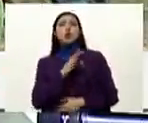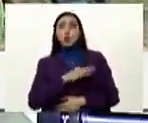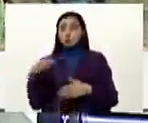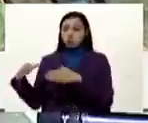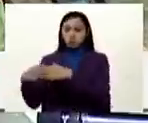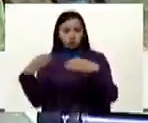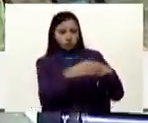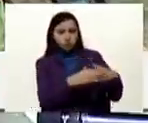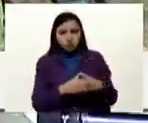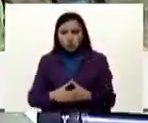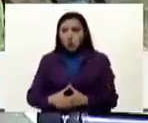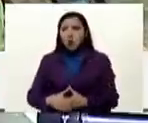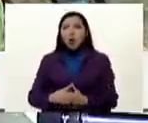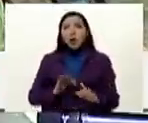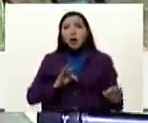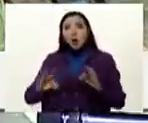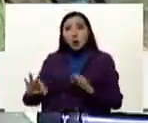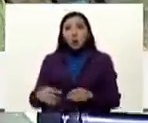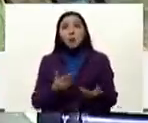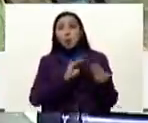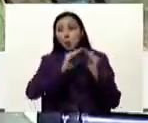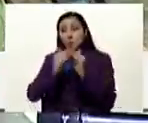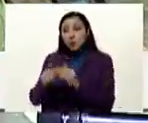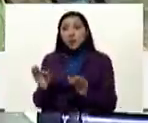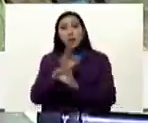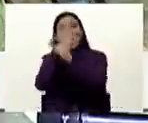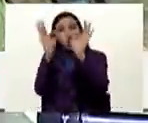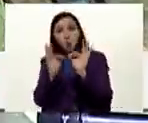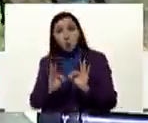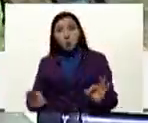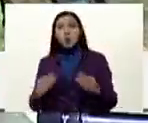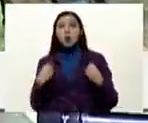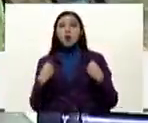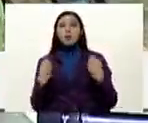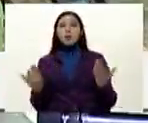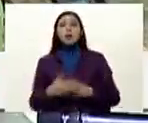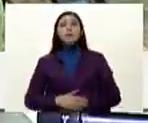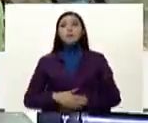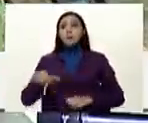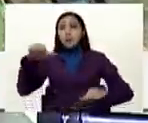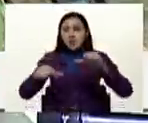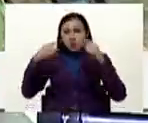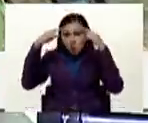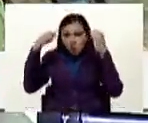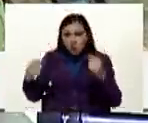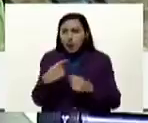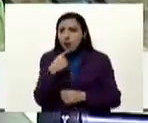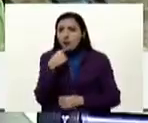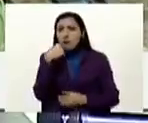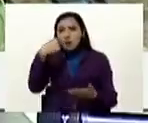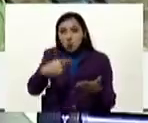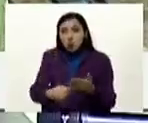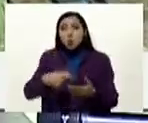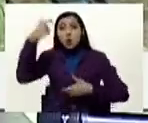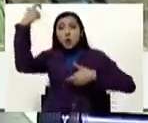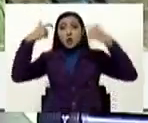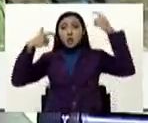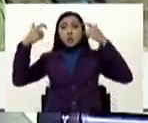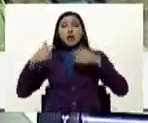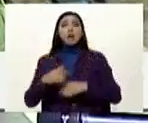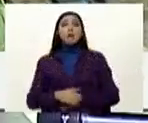forma comunitaria de vida. Lo han llamado científicos, expertos, y nuestro comandante Chávez,